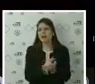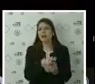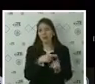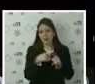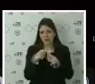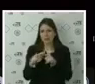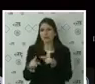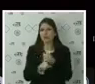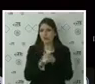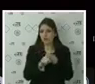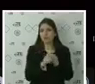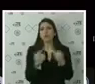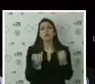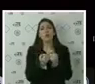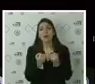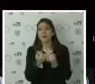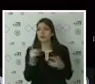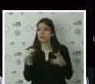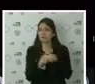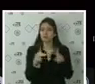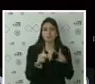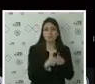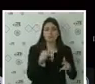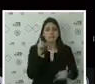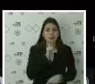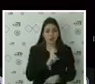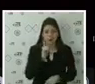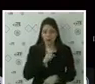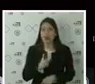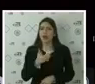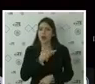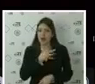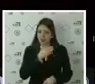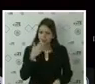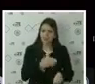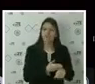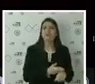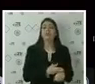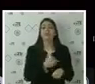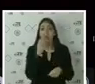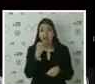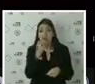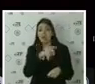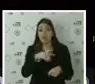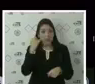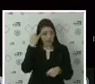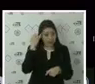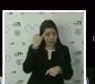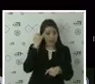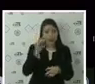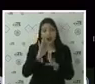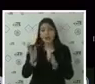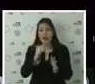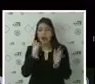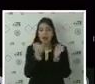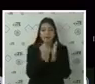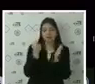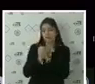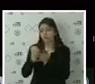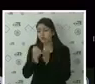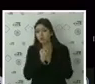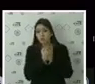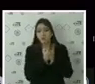de situaciones, el feminicidio, y es muy importante que todas estas iniciativas que ya han sido aprobadas, toda esta